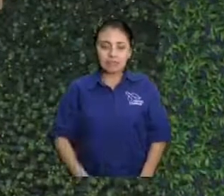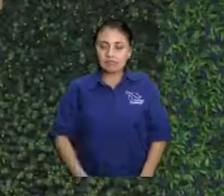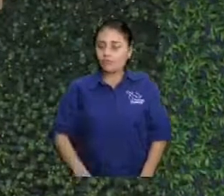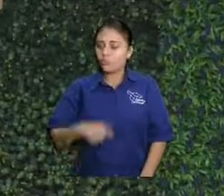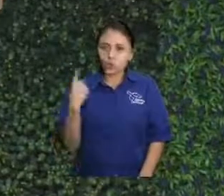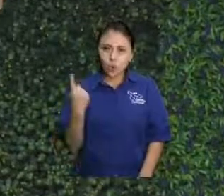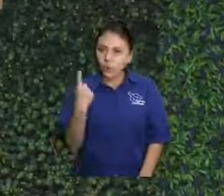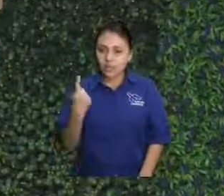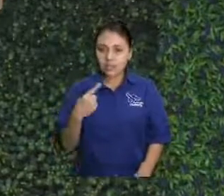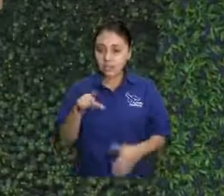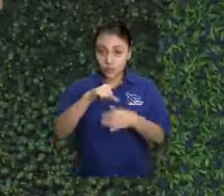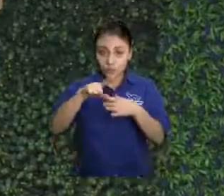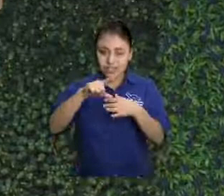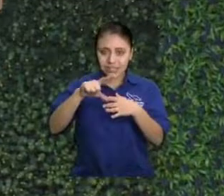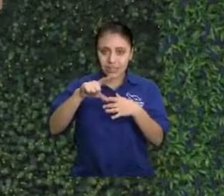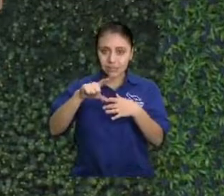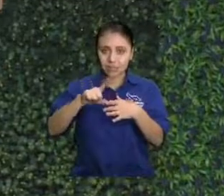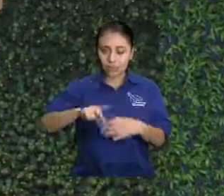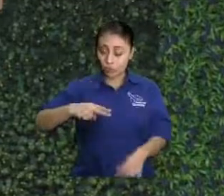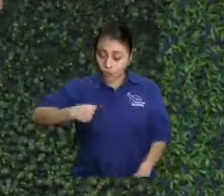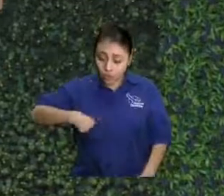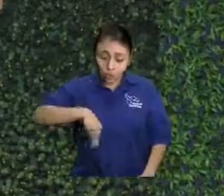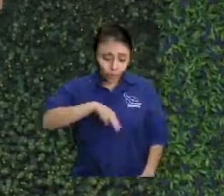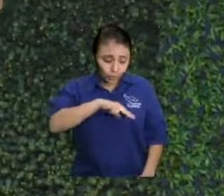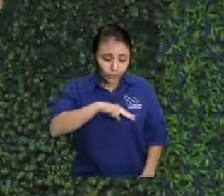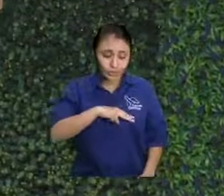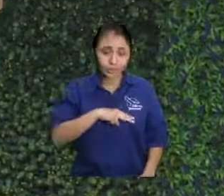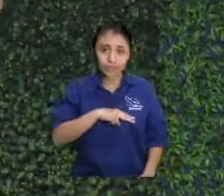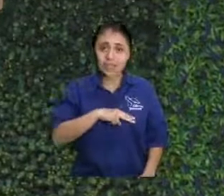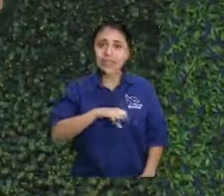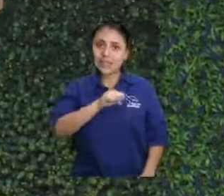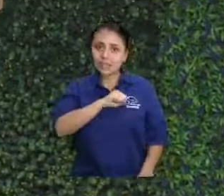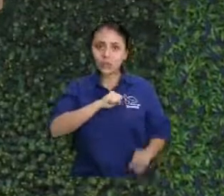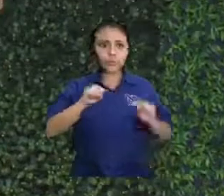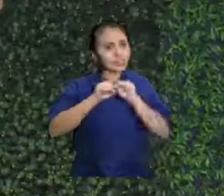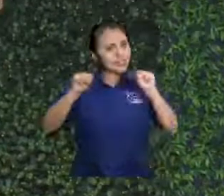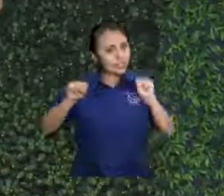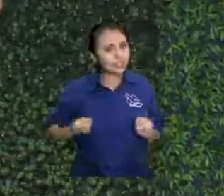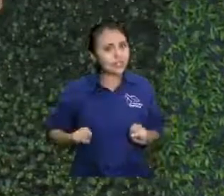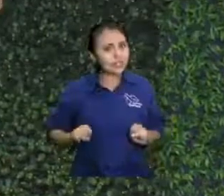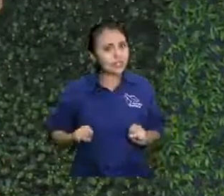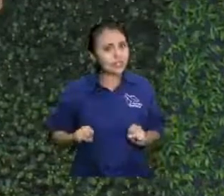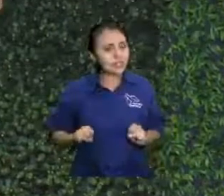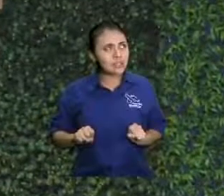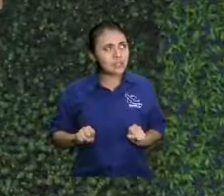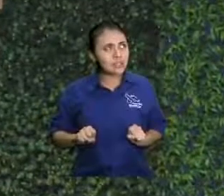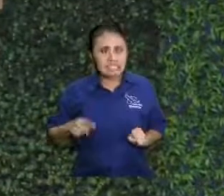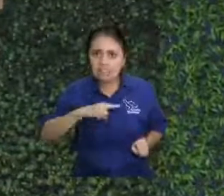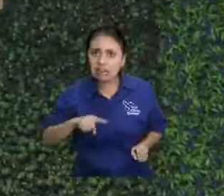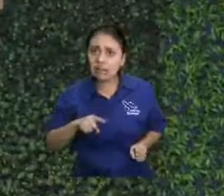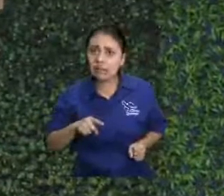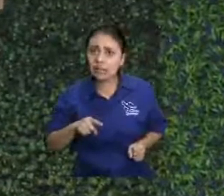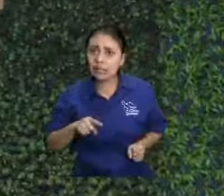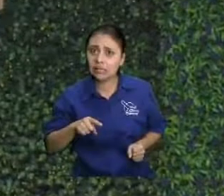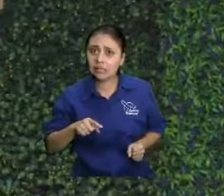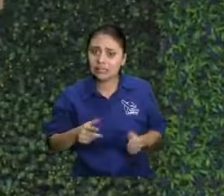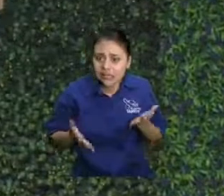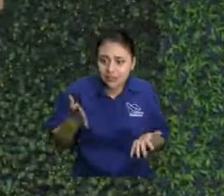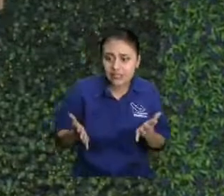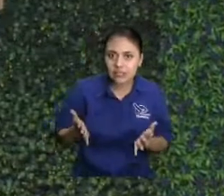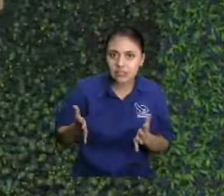espiritual, nosotros que somos sacerdotes, ¿no será que habremos menospreciado el nombre?